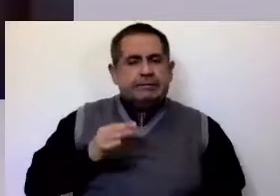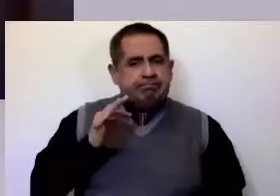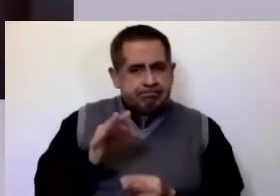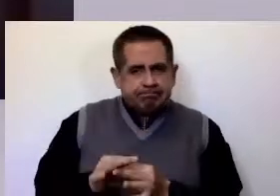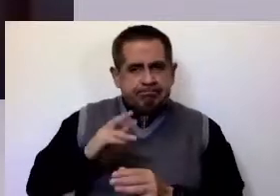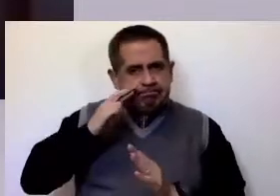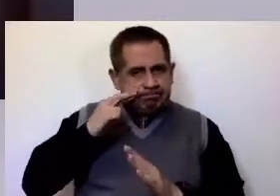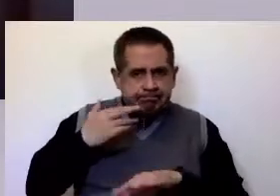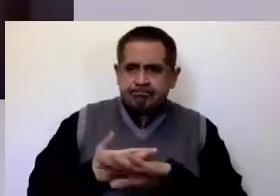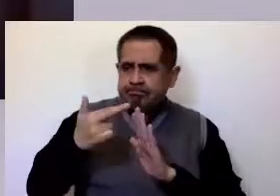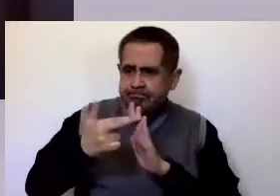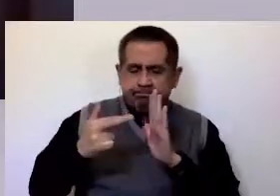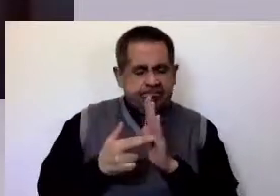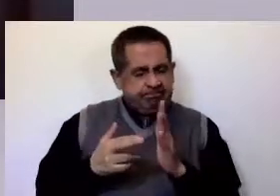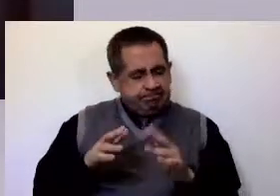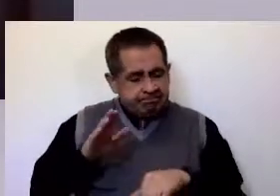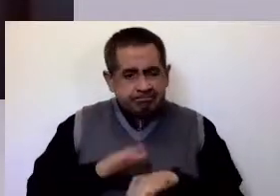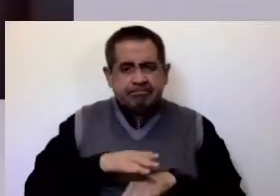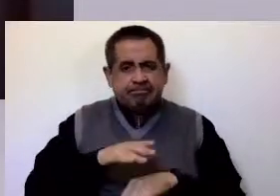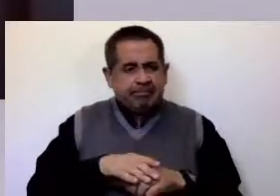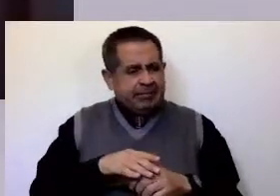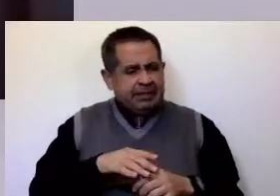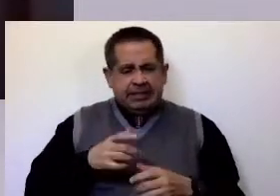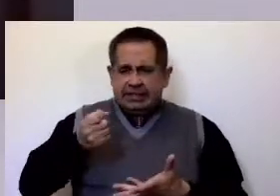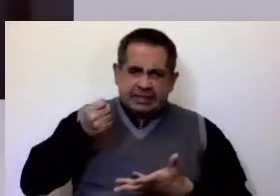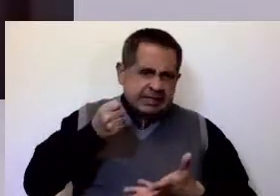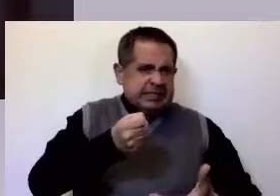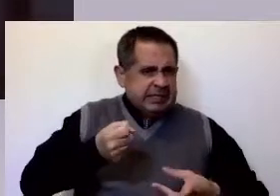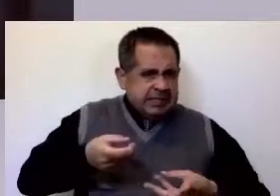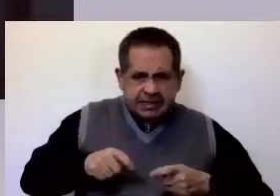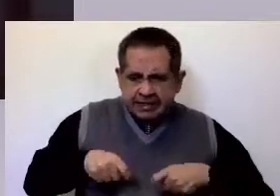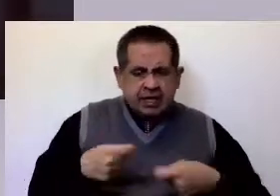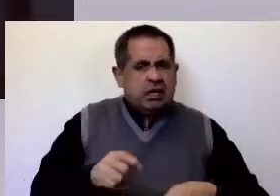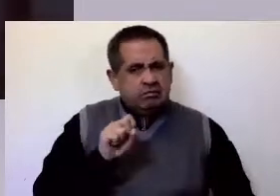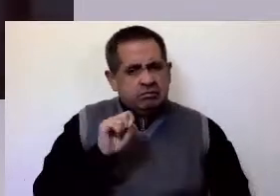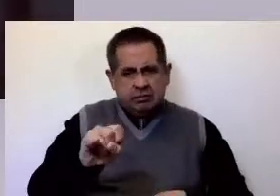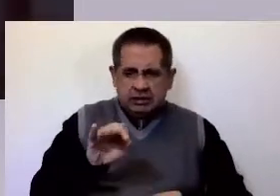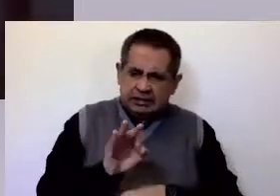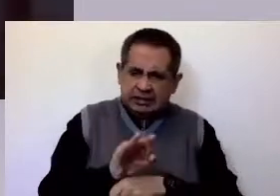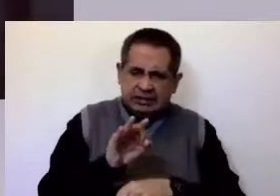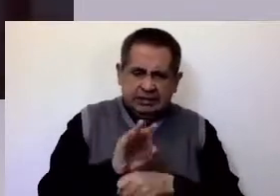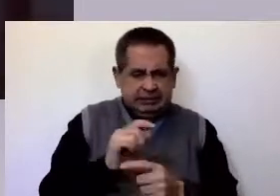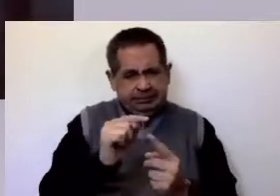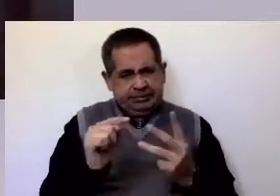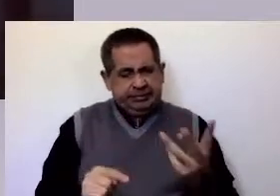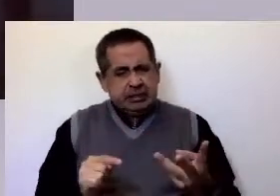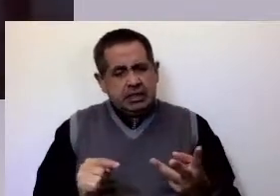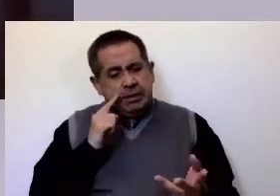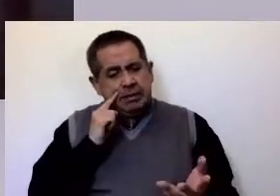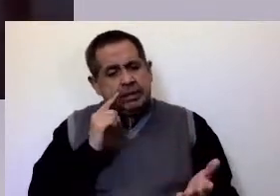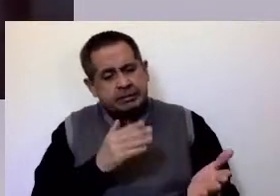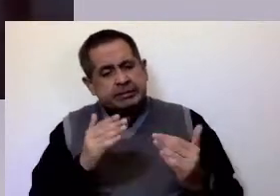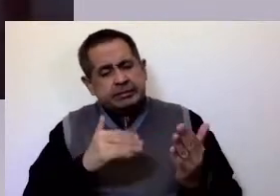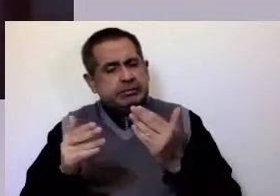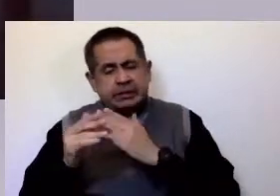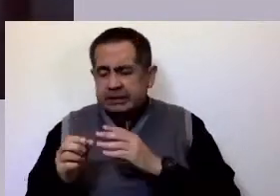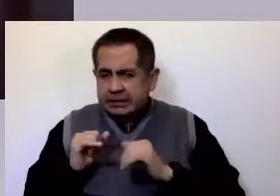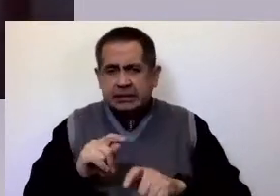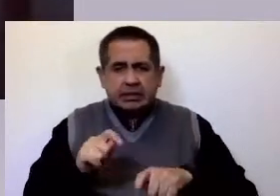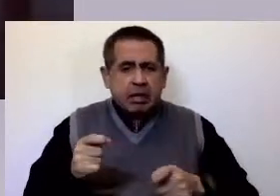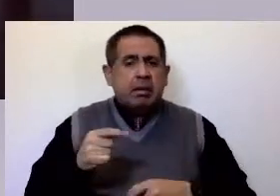hasta el máximo de los recursos disponibles y tomando en cuenta su grado de desarrollo a fin de lograr